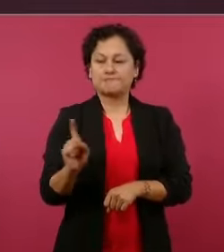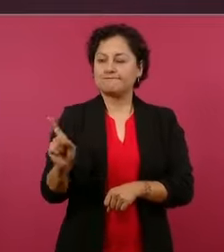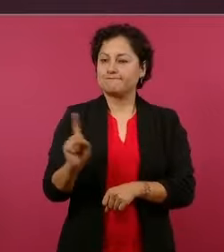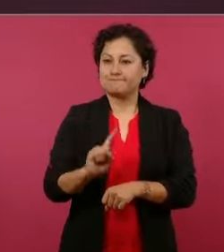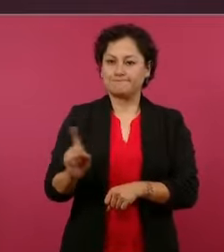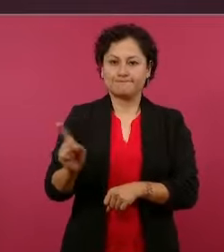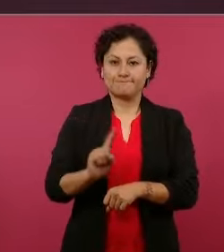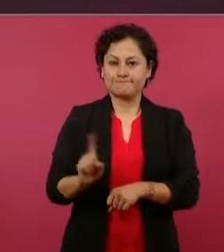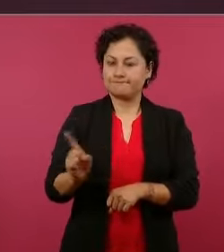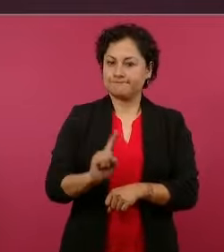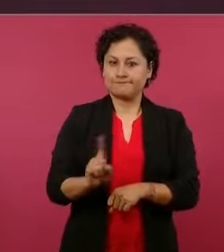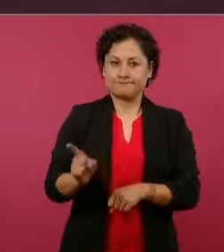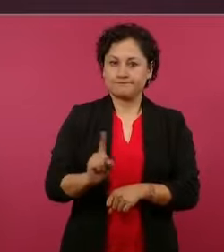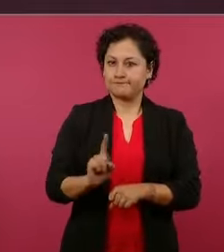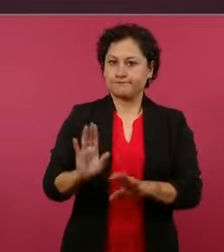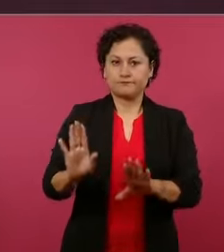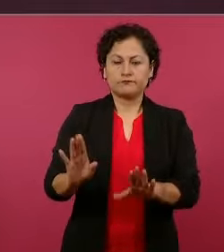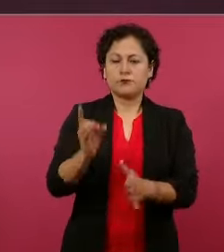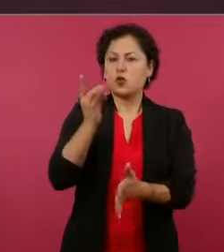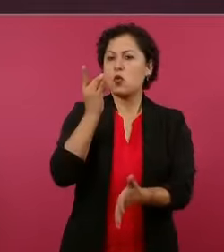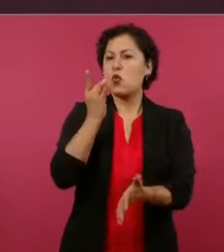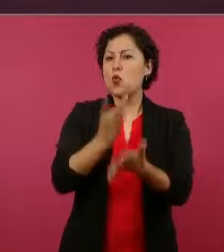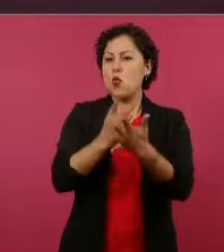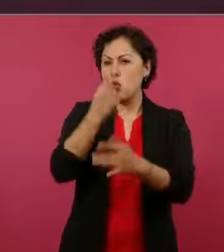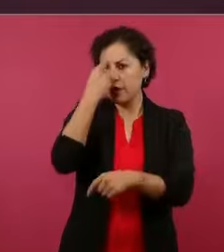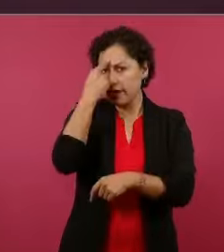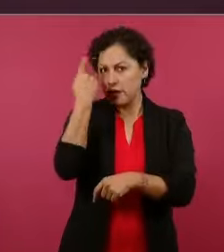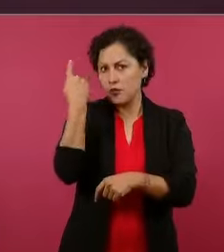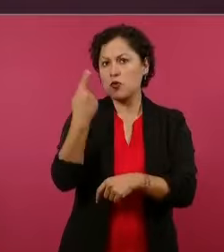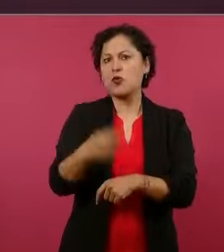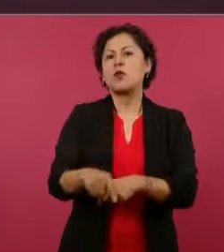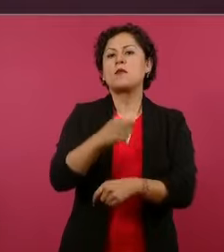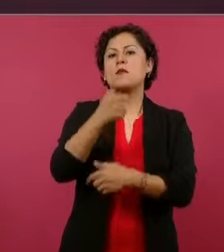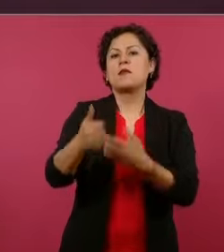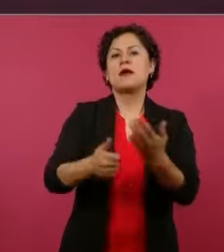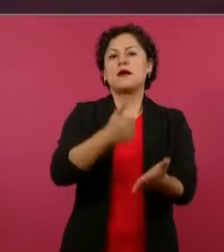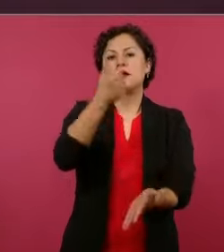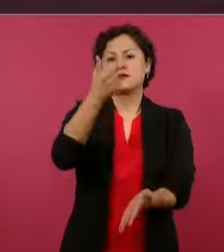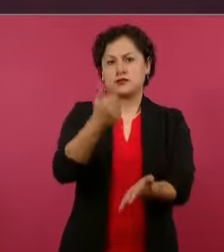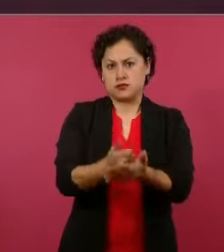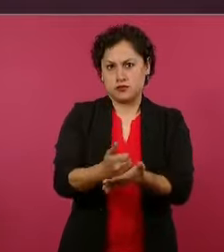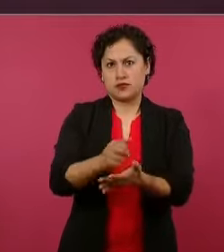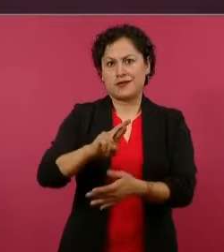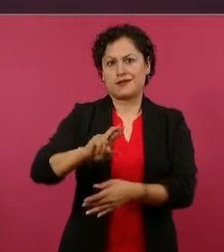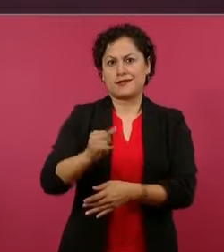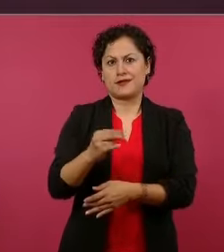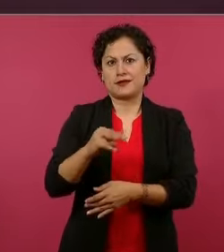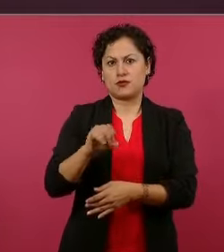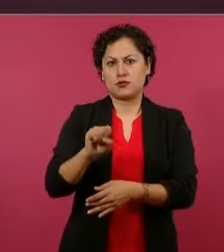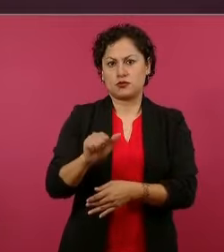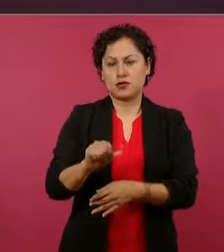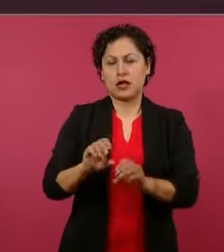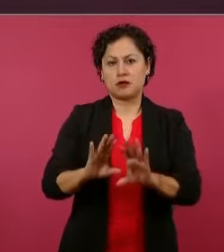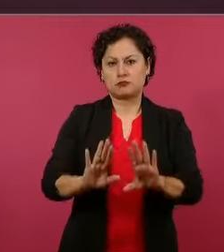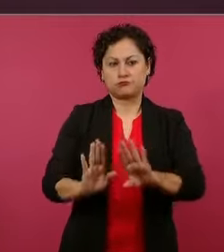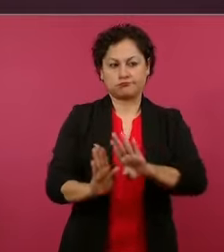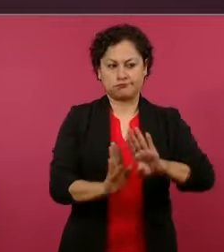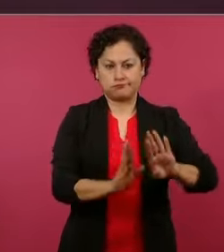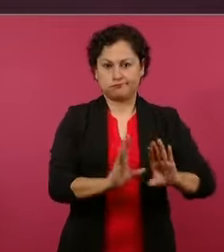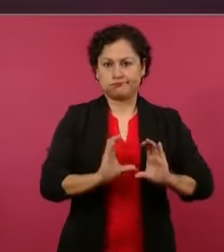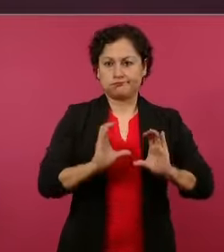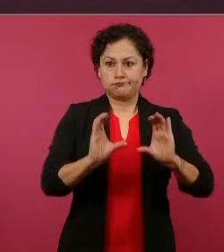no es nada más para librar este la ciudad de de de reinosa y